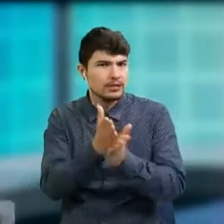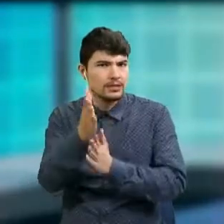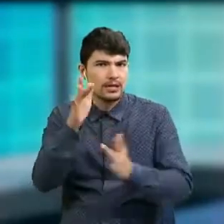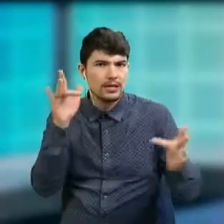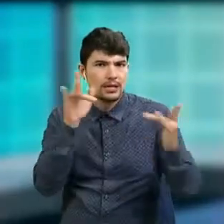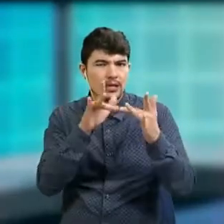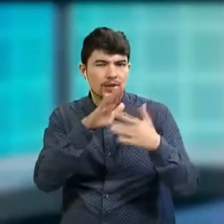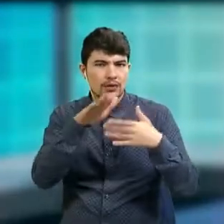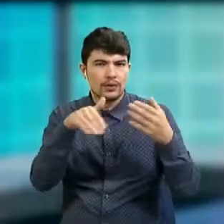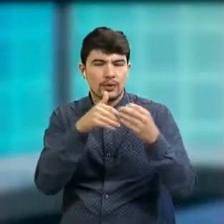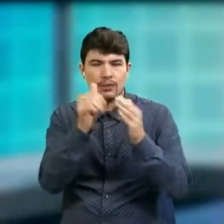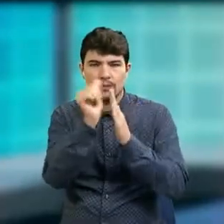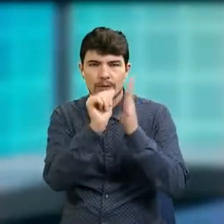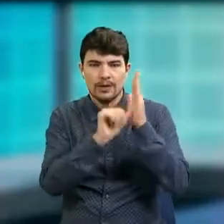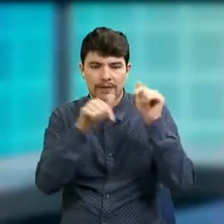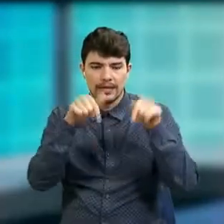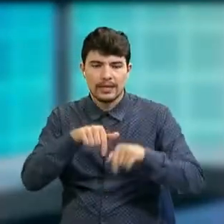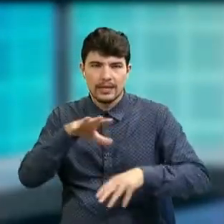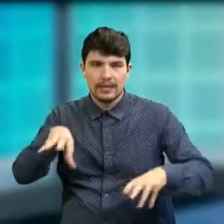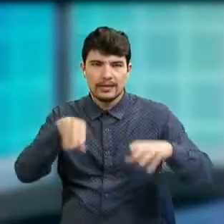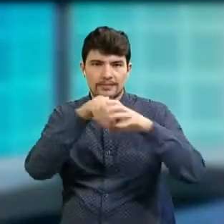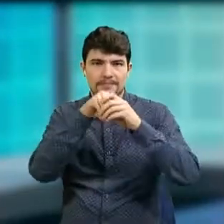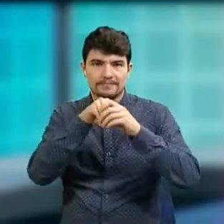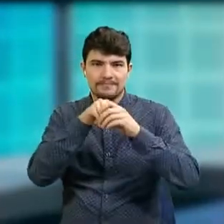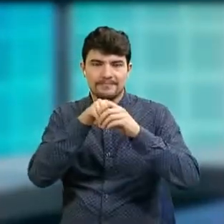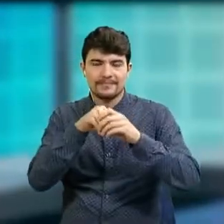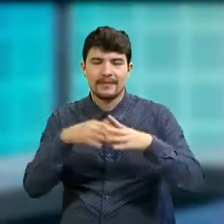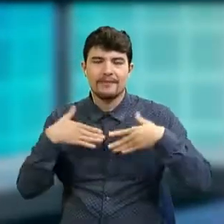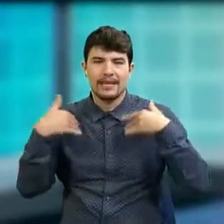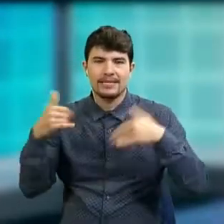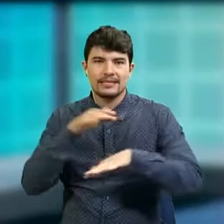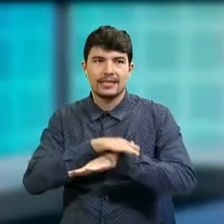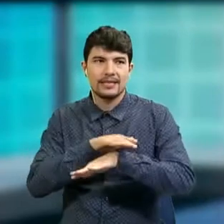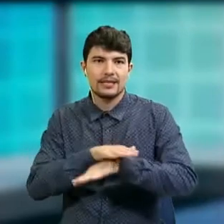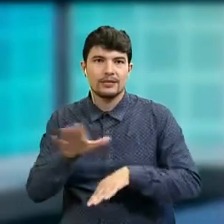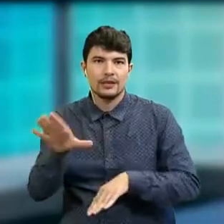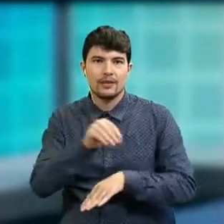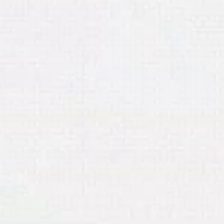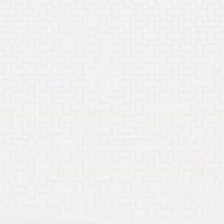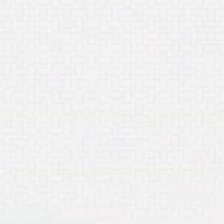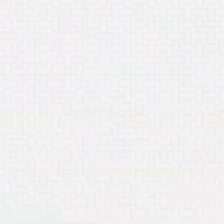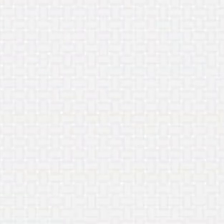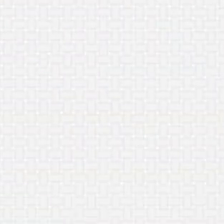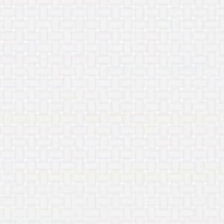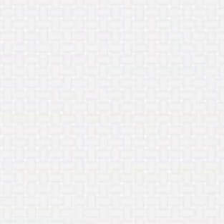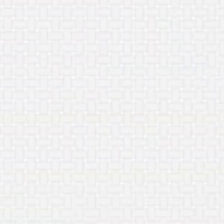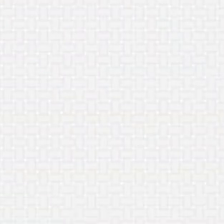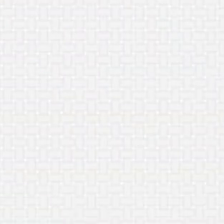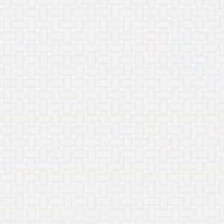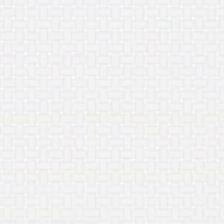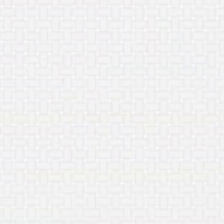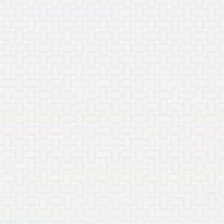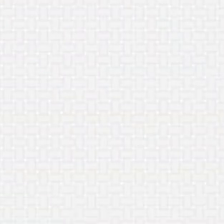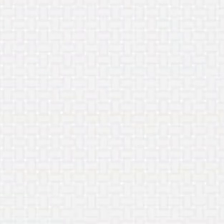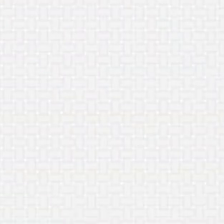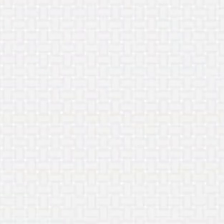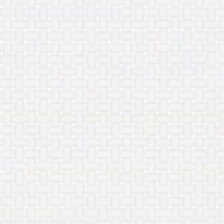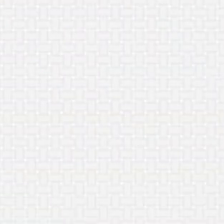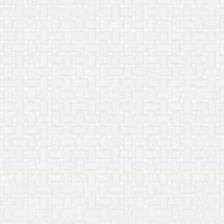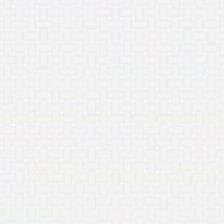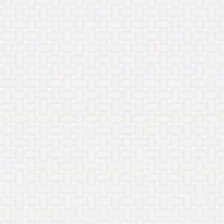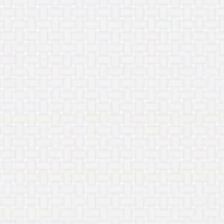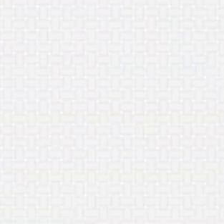con toda la programación del Gran Santander. Una feliz tarde para todos. Nos vemos mañana. Chao, chao.